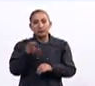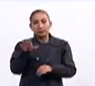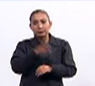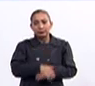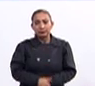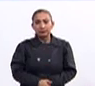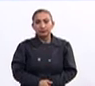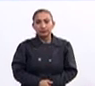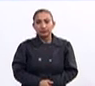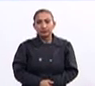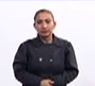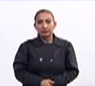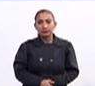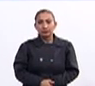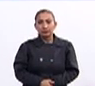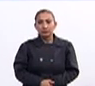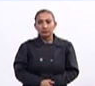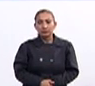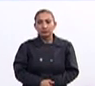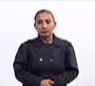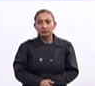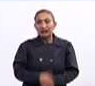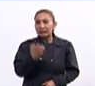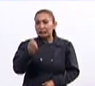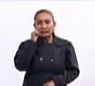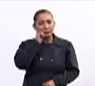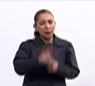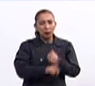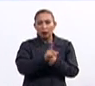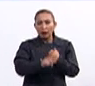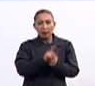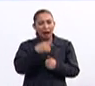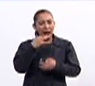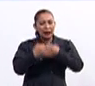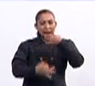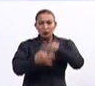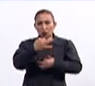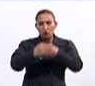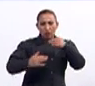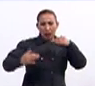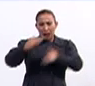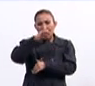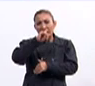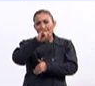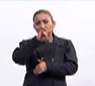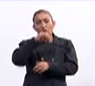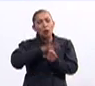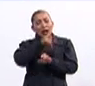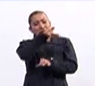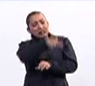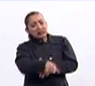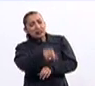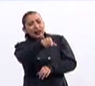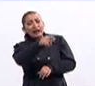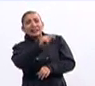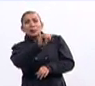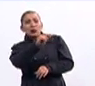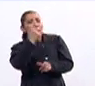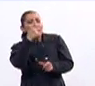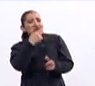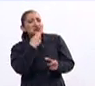del electorado, valga la redundancia. Fíjate que ese siempre ha sido el problema con los tribunales electorales, Ana Cristina, que cuál es el papel de un